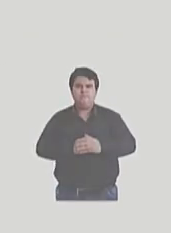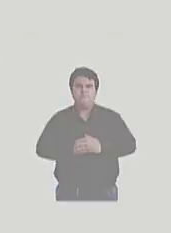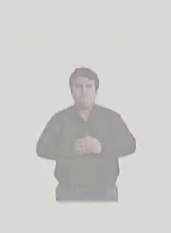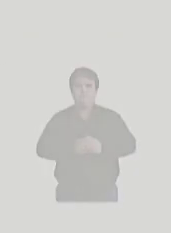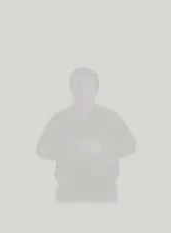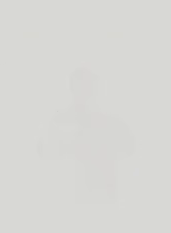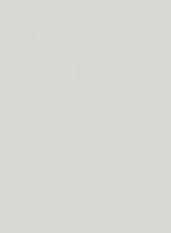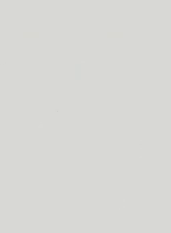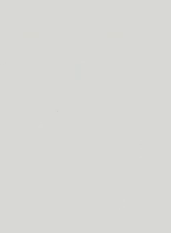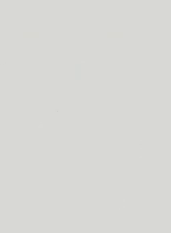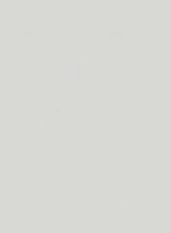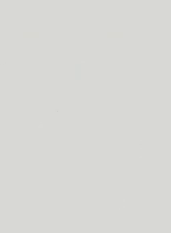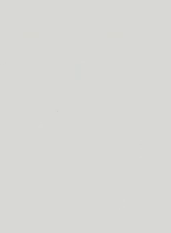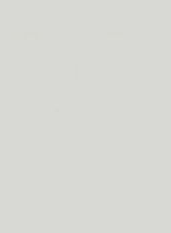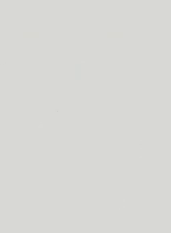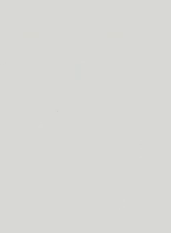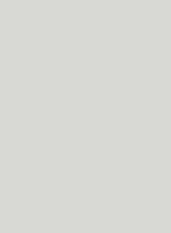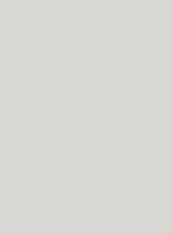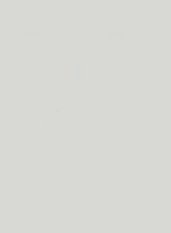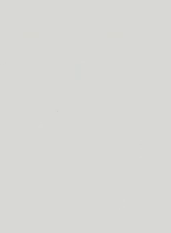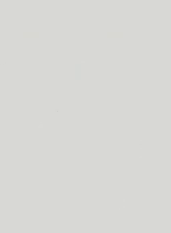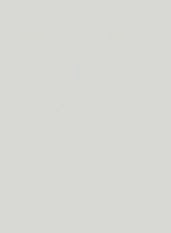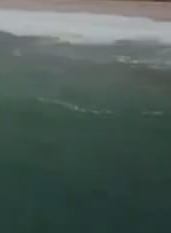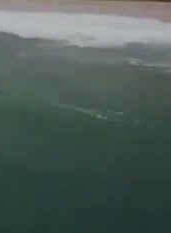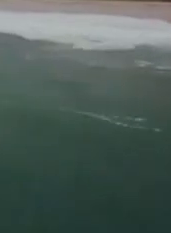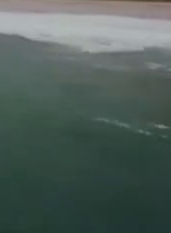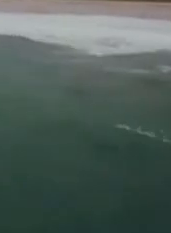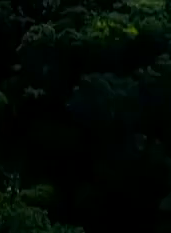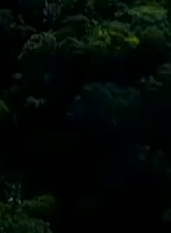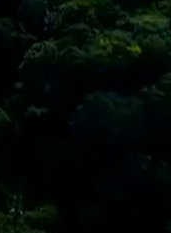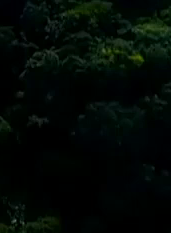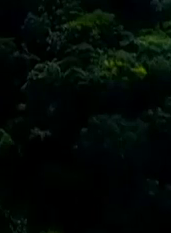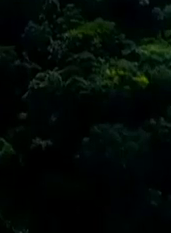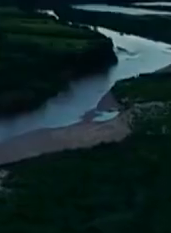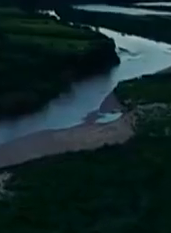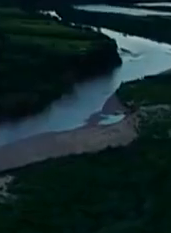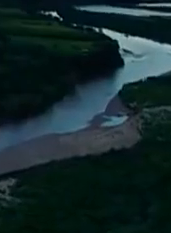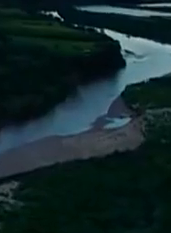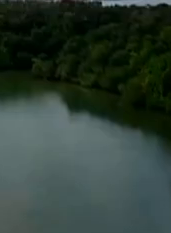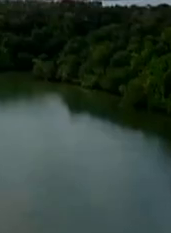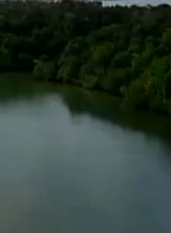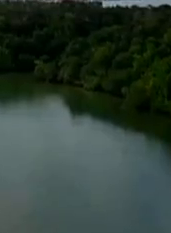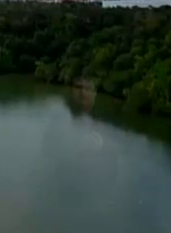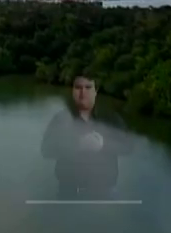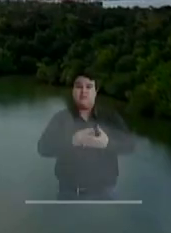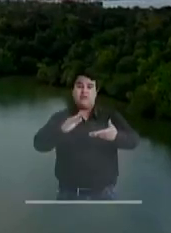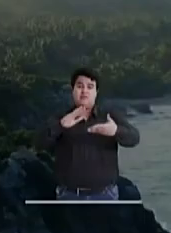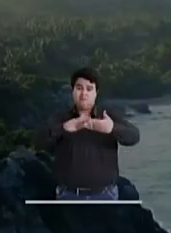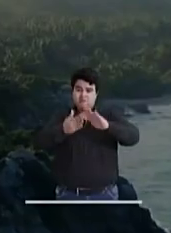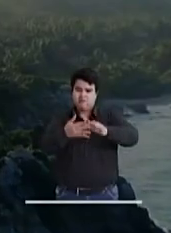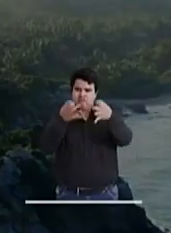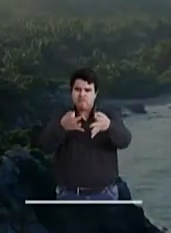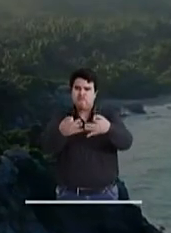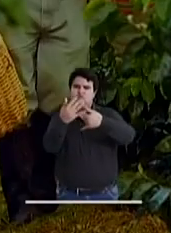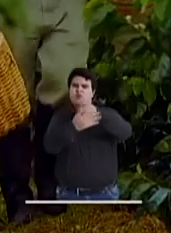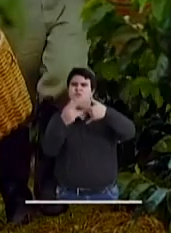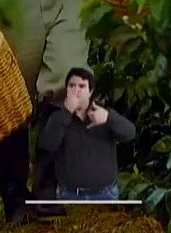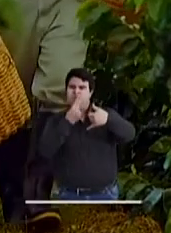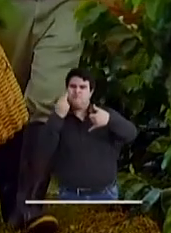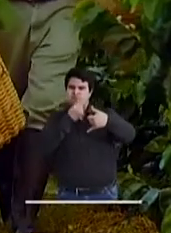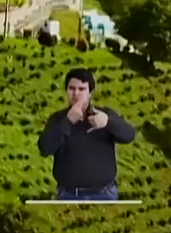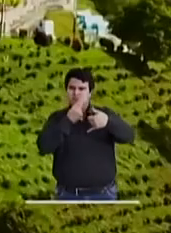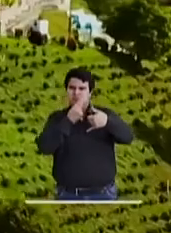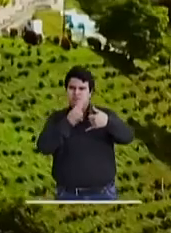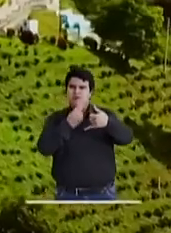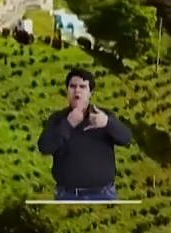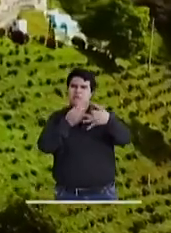encadenamiento productivo, y por eso pues el sello habla de trabajar productos, servicios, actividades que vienen de sus territorios. El tercero es trabajar